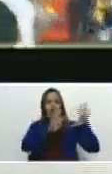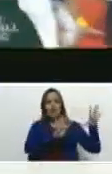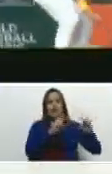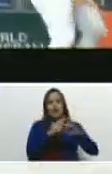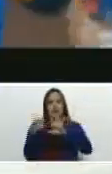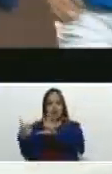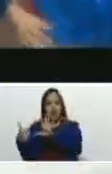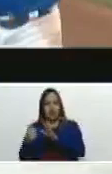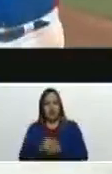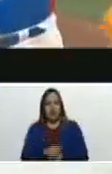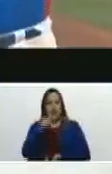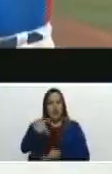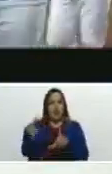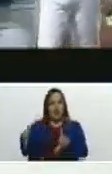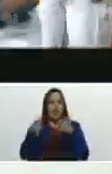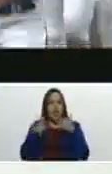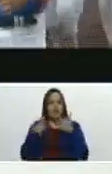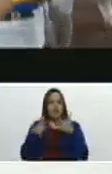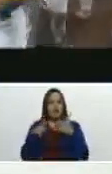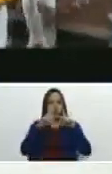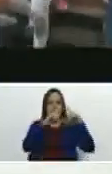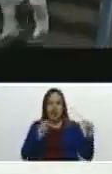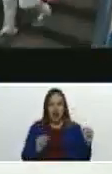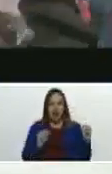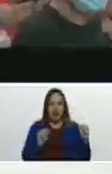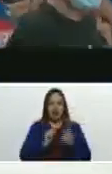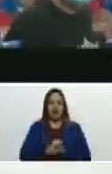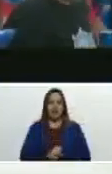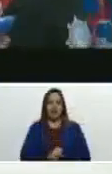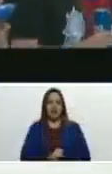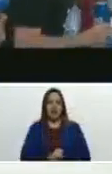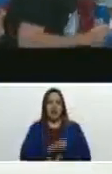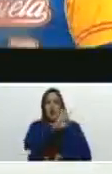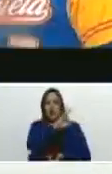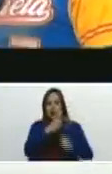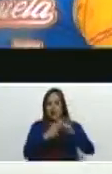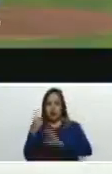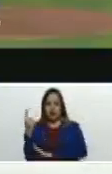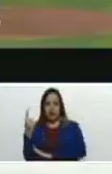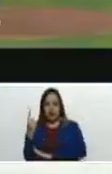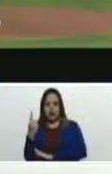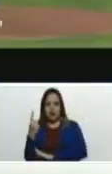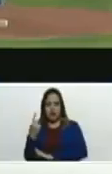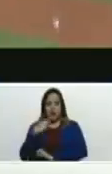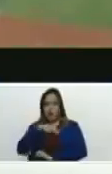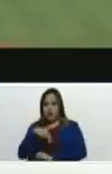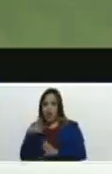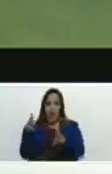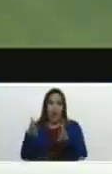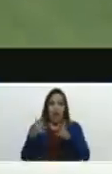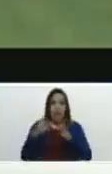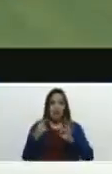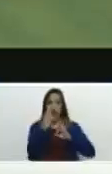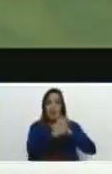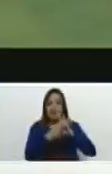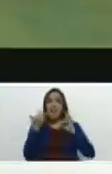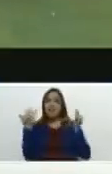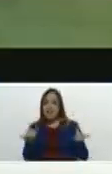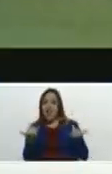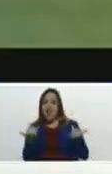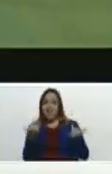9-6. Y hoy ganamos a Nicaragua, nuestra hermana Nicaragua, 4-1. Vamos invicto, ya